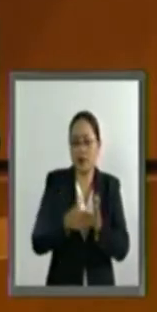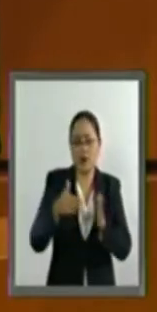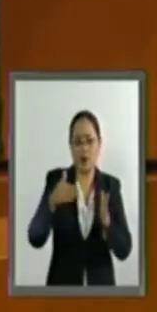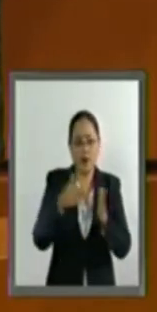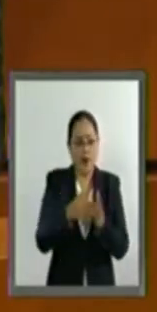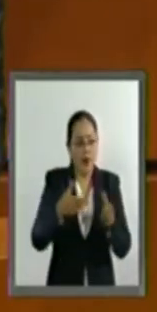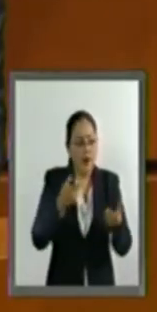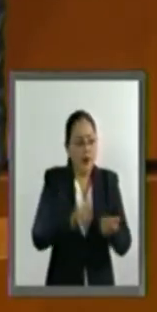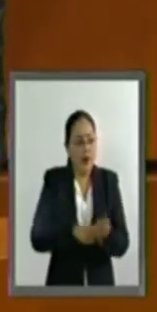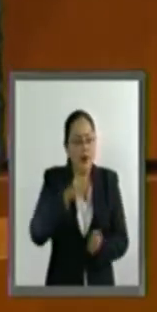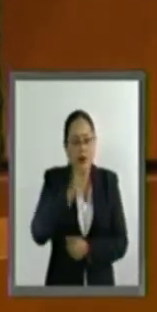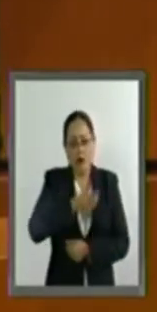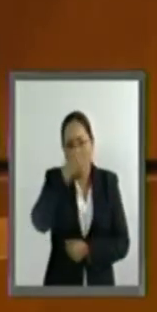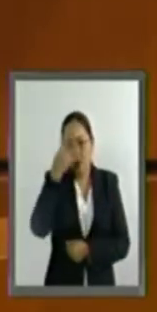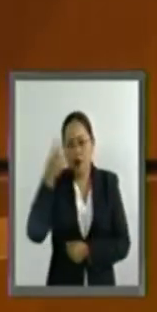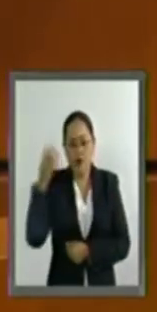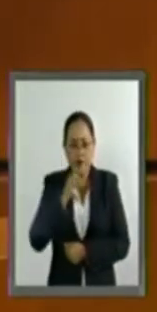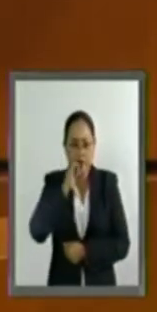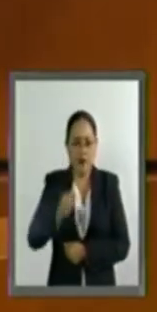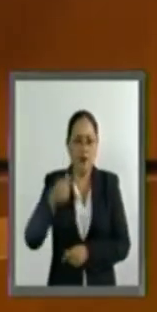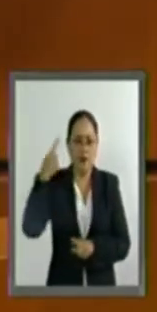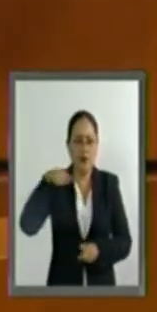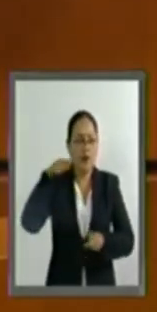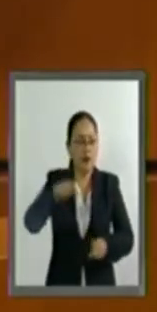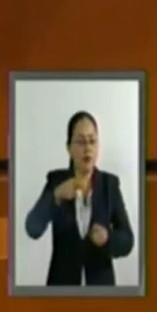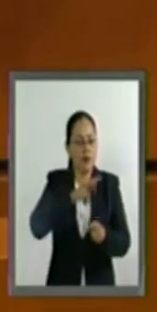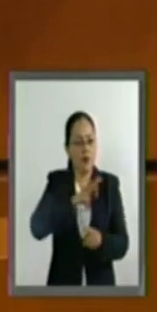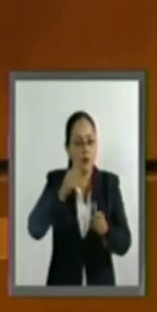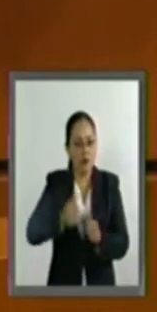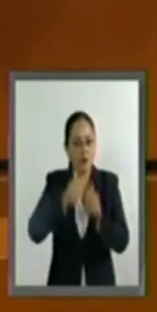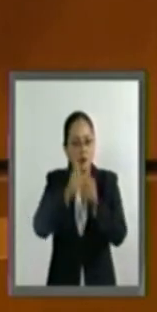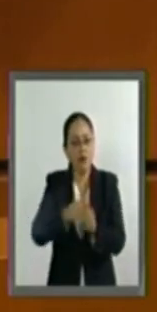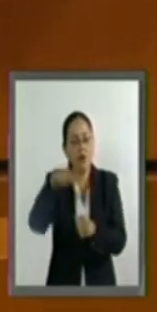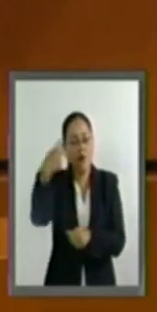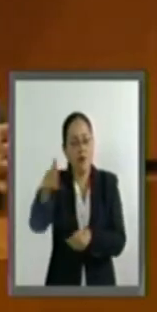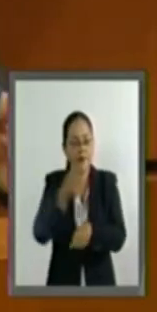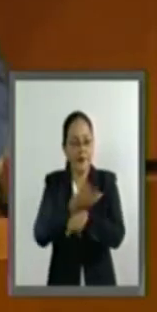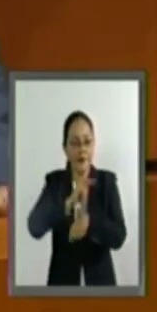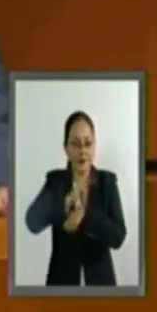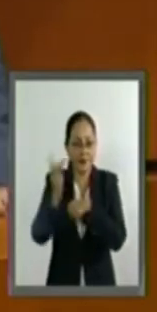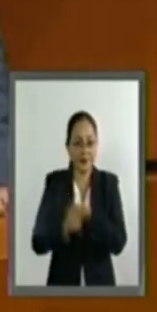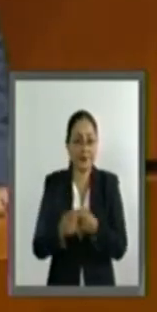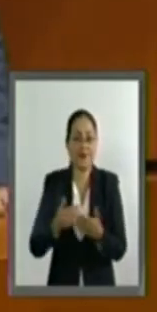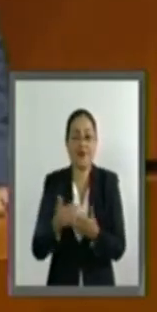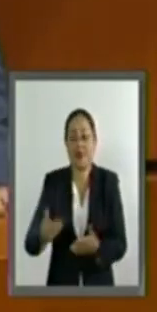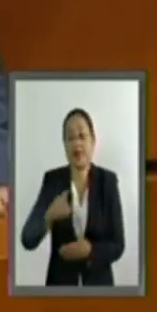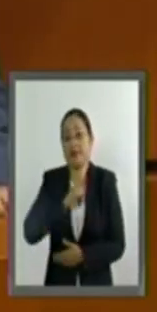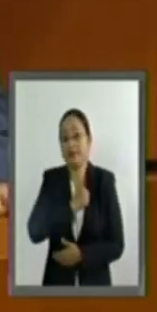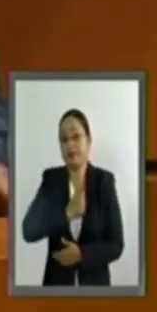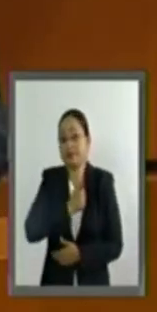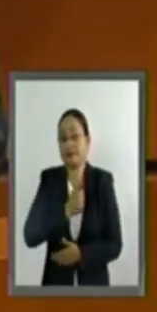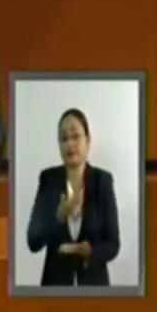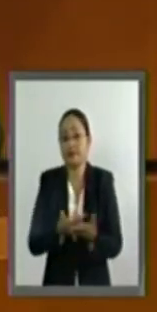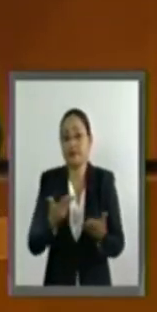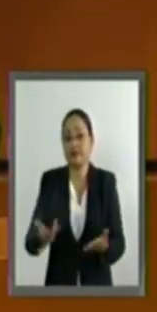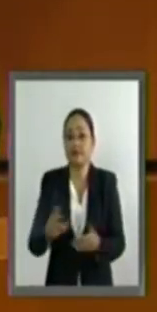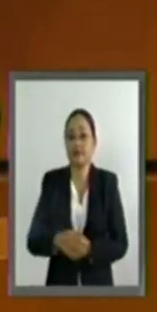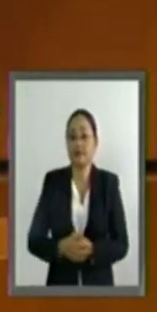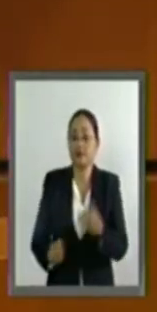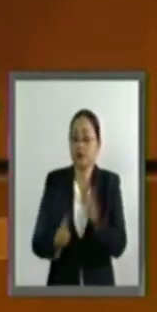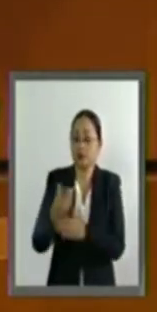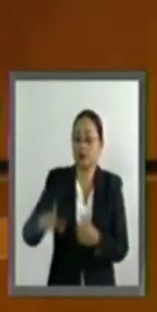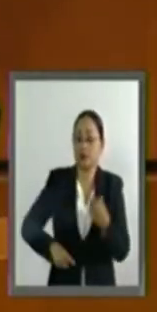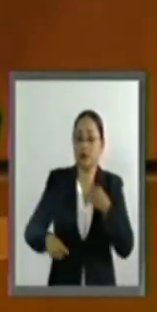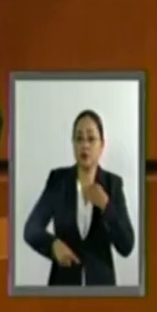no tienen la documentación correspondiente para estar legalmente en aquel país. Lamentablemente, la llegada del nuevo